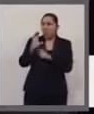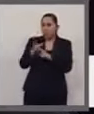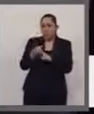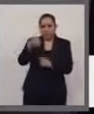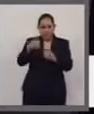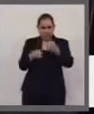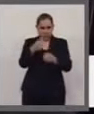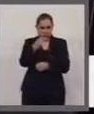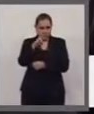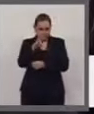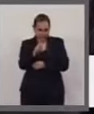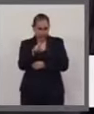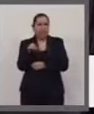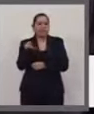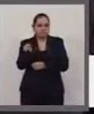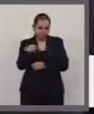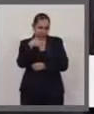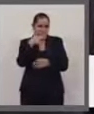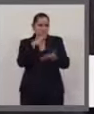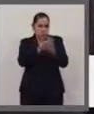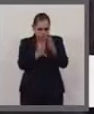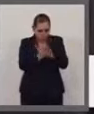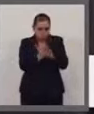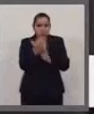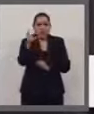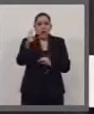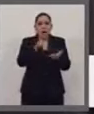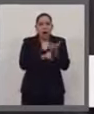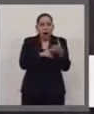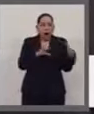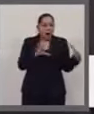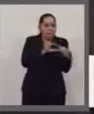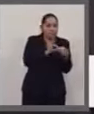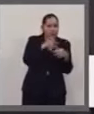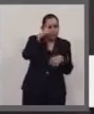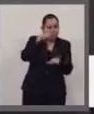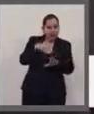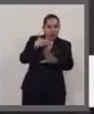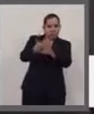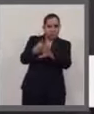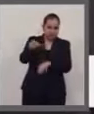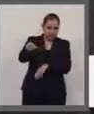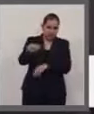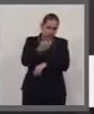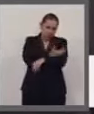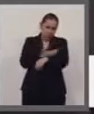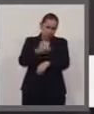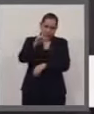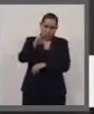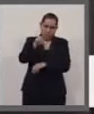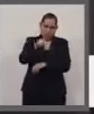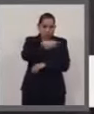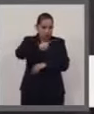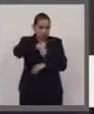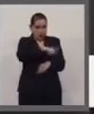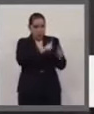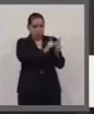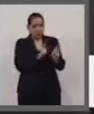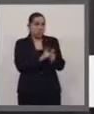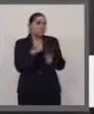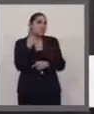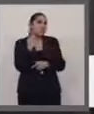del PRD por actos de corrupción y por complotar en contra del compañero Andrés Manuel López Obrador. Fue expulsada del partido y todo